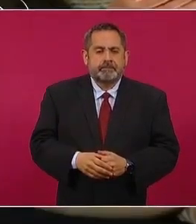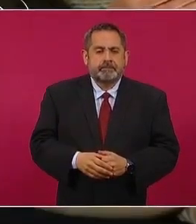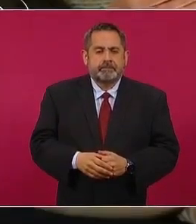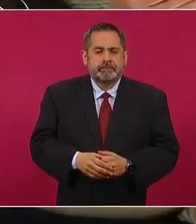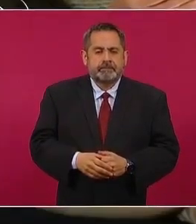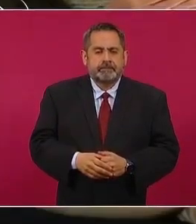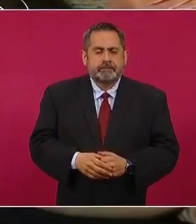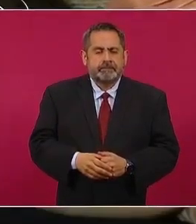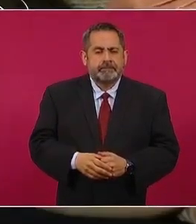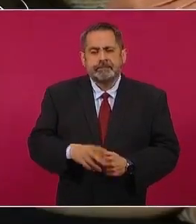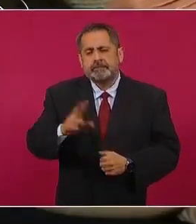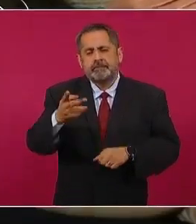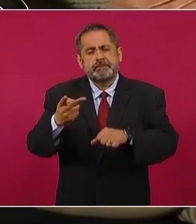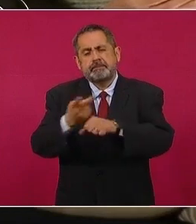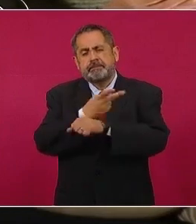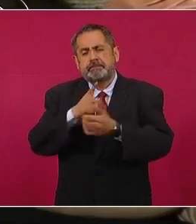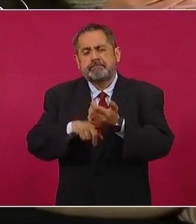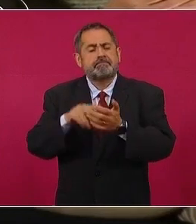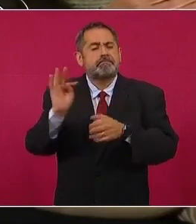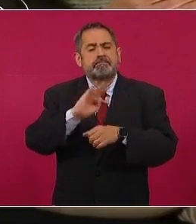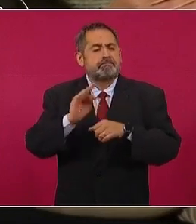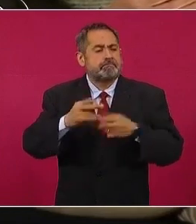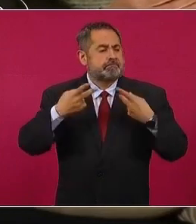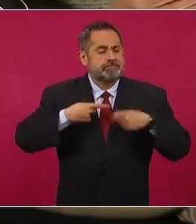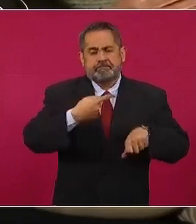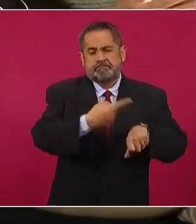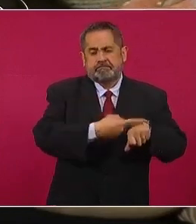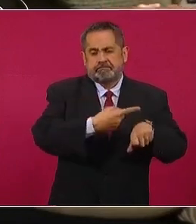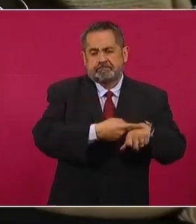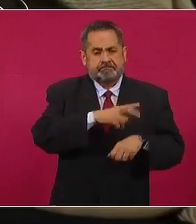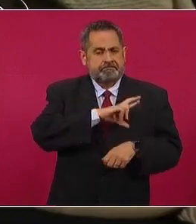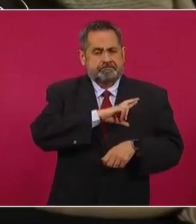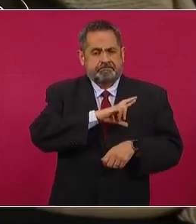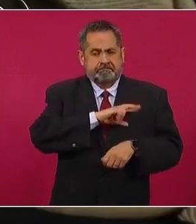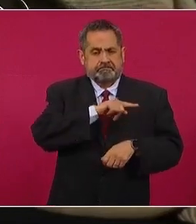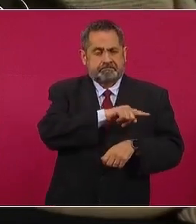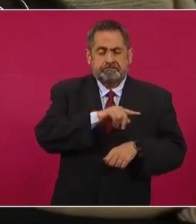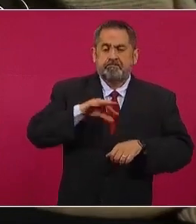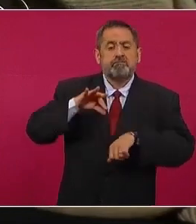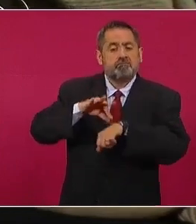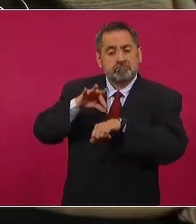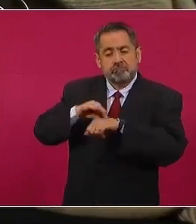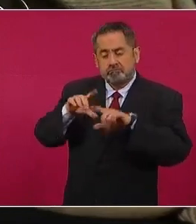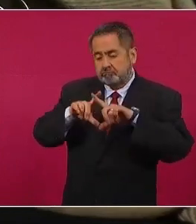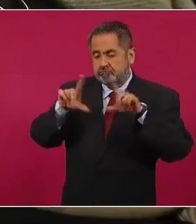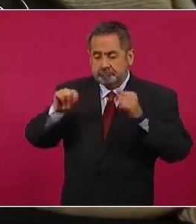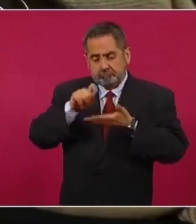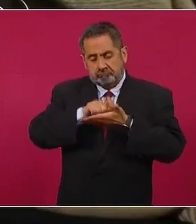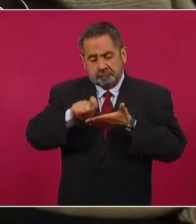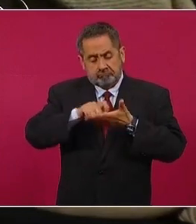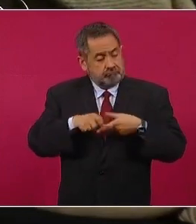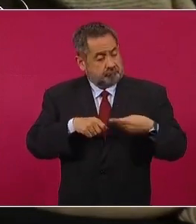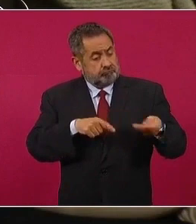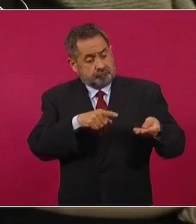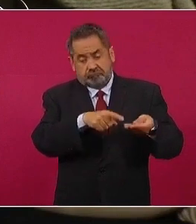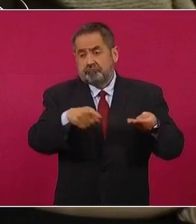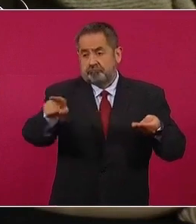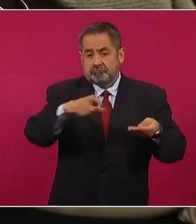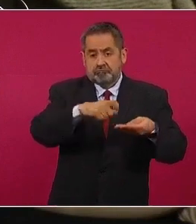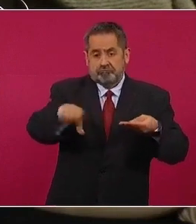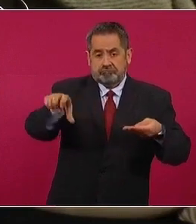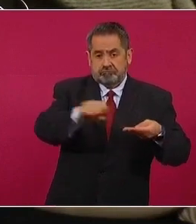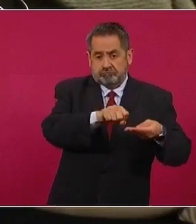¿Qué ocurriría en el caso en el que un paciente privado, el médico le prescriba más bien este